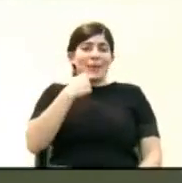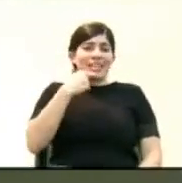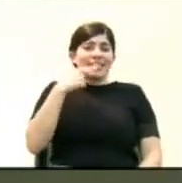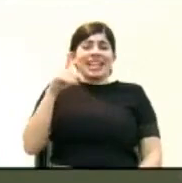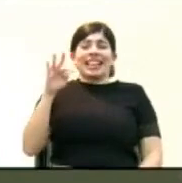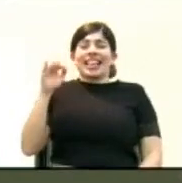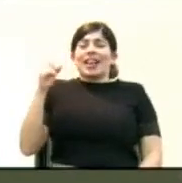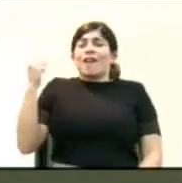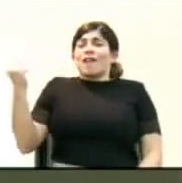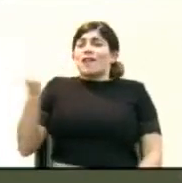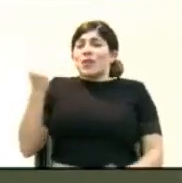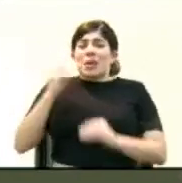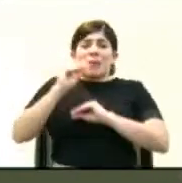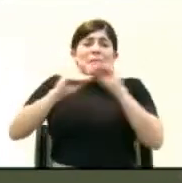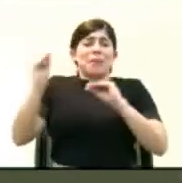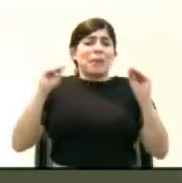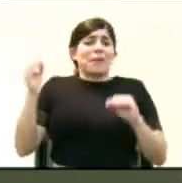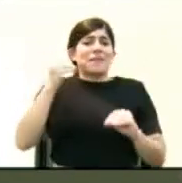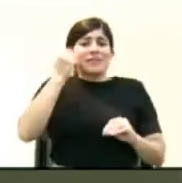altamente contagiosa.